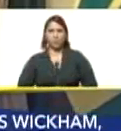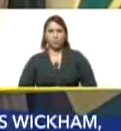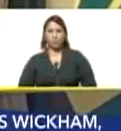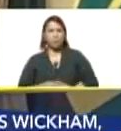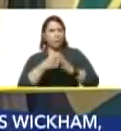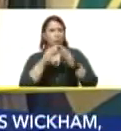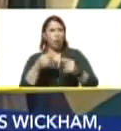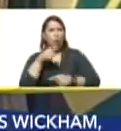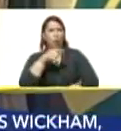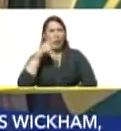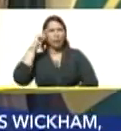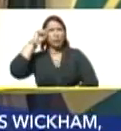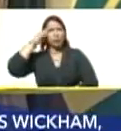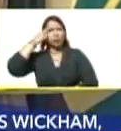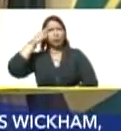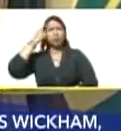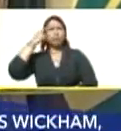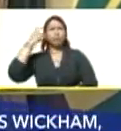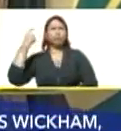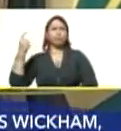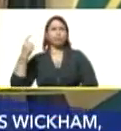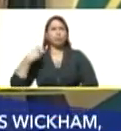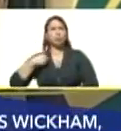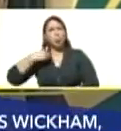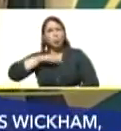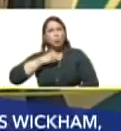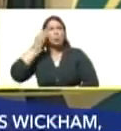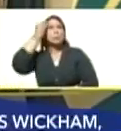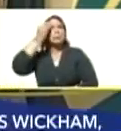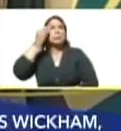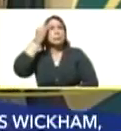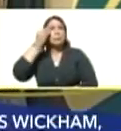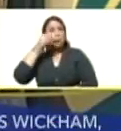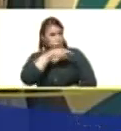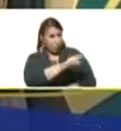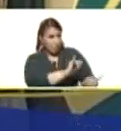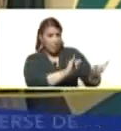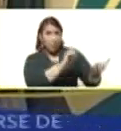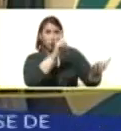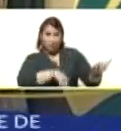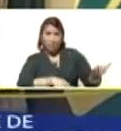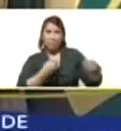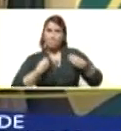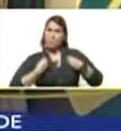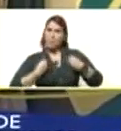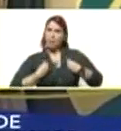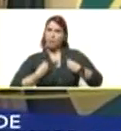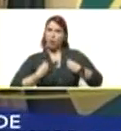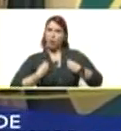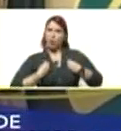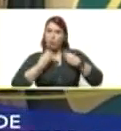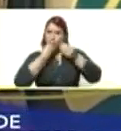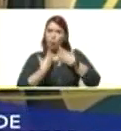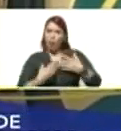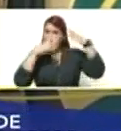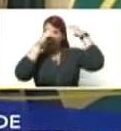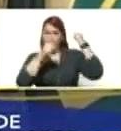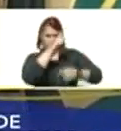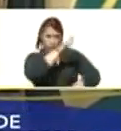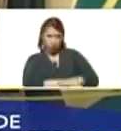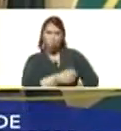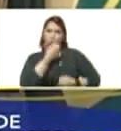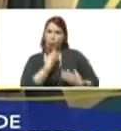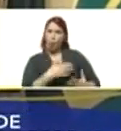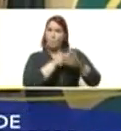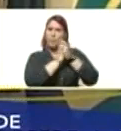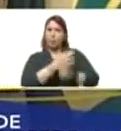Todos esos recuerdos se nos vienen, y usted seguramente los tiene vivos como buen embajador y buen amigo de